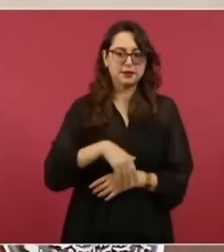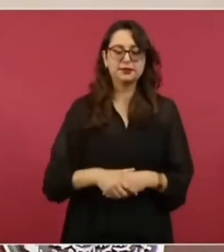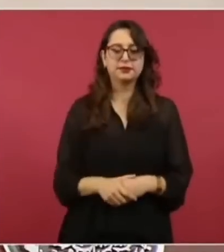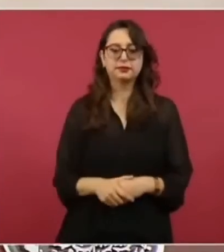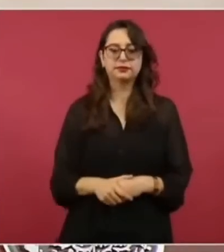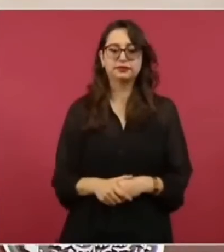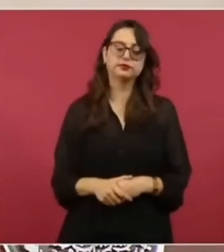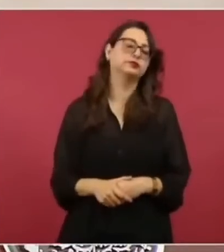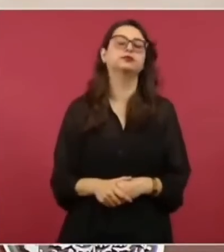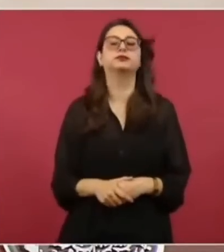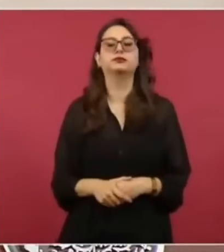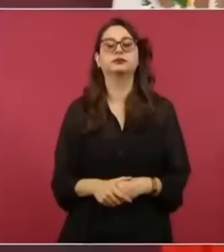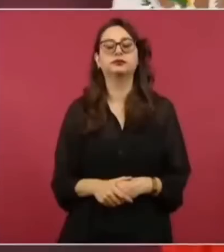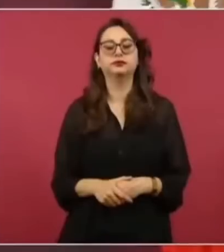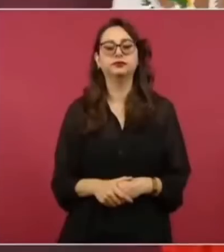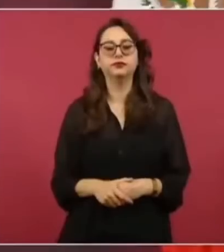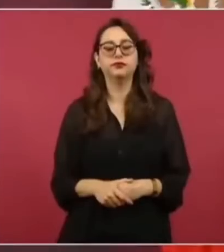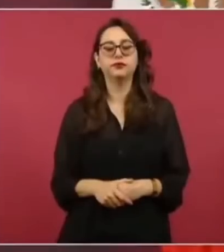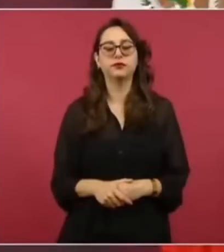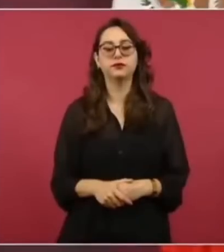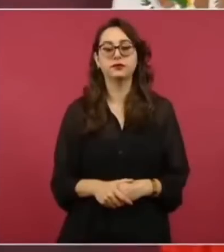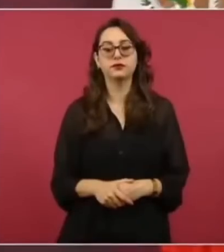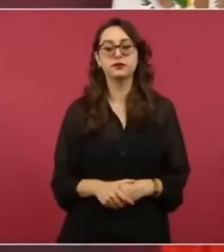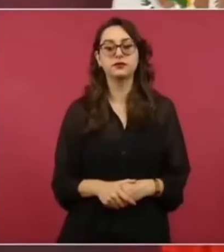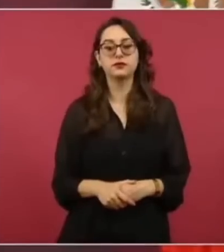Y él les iba traduciendo.